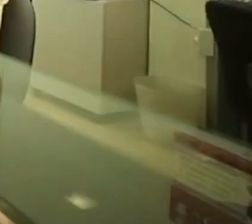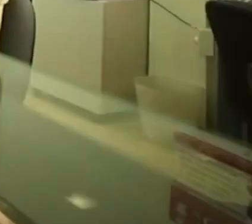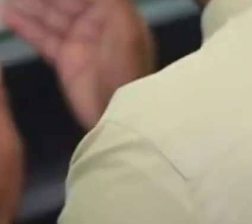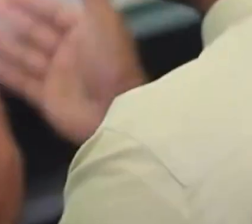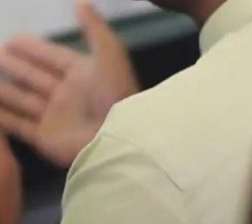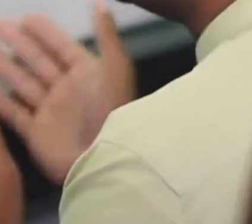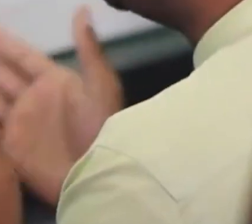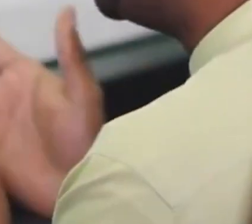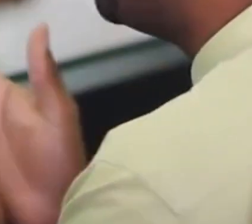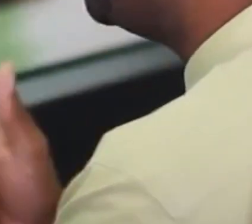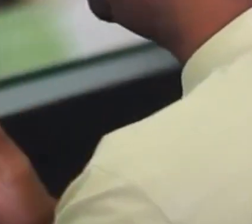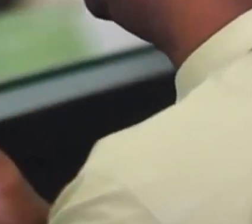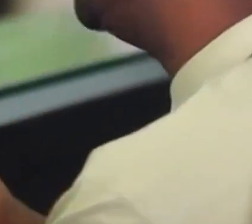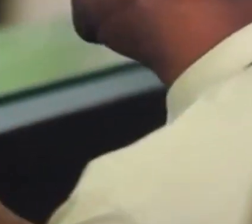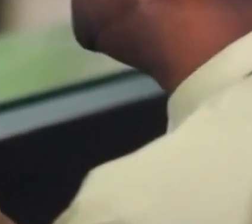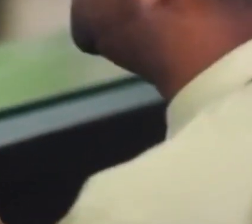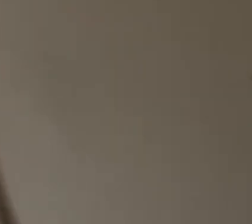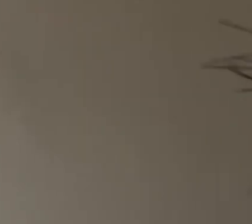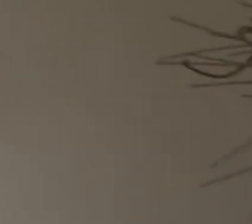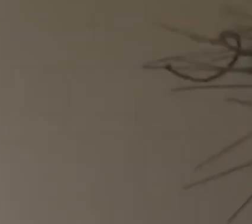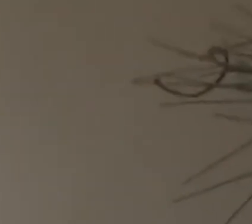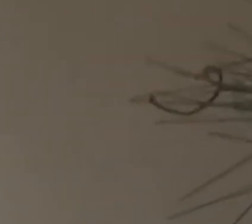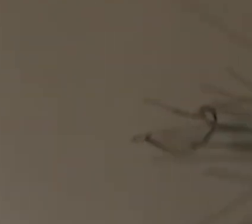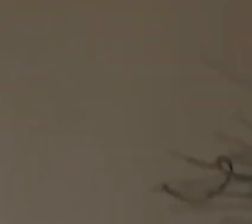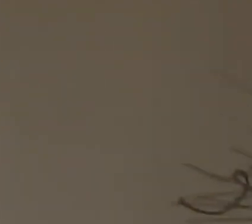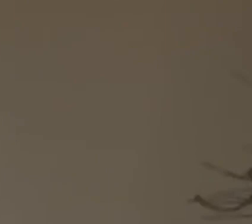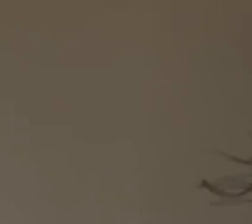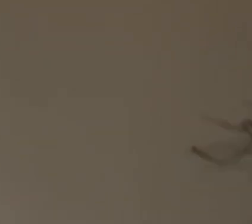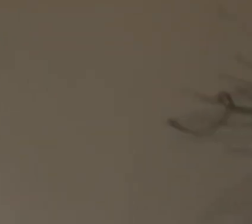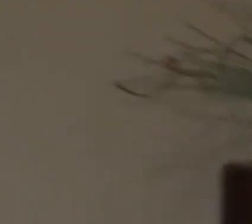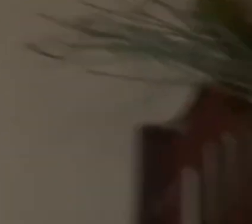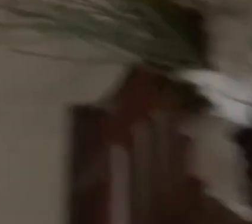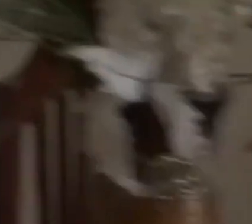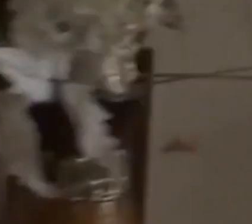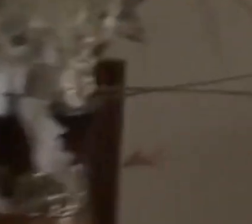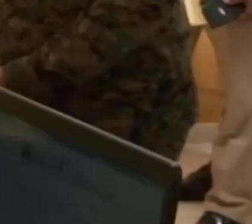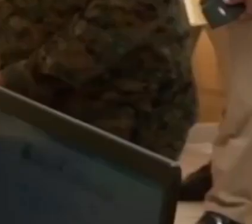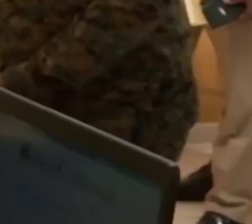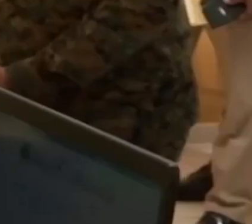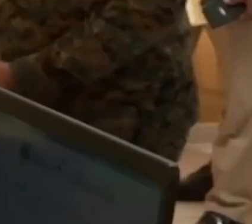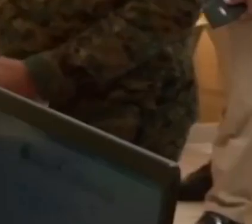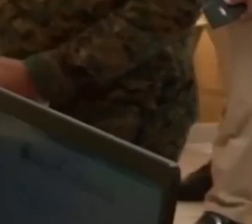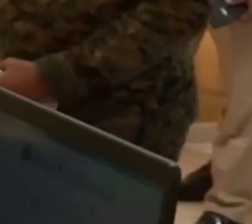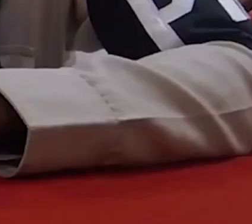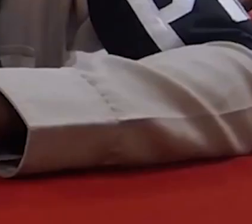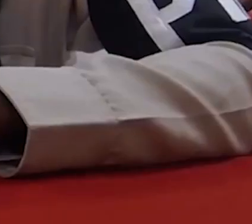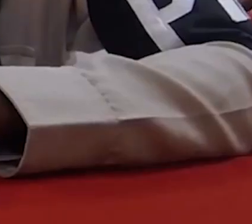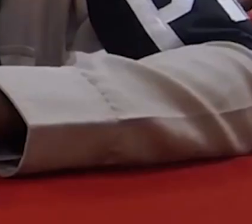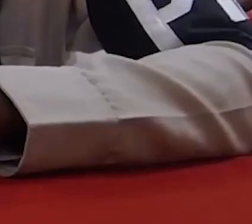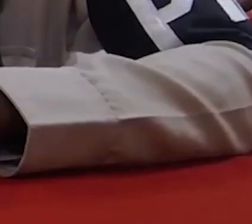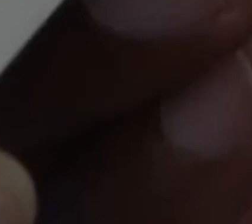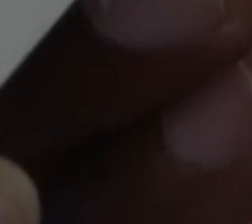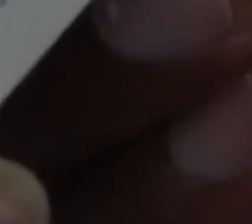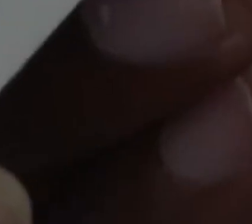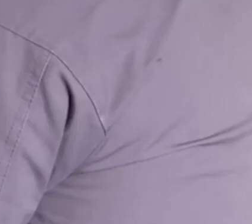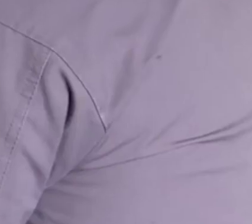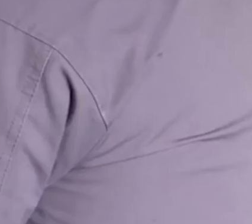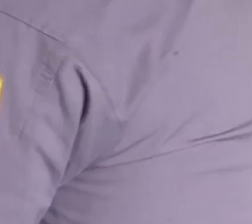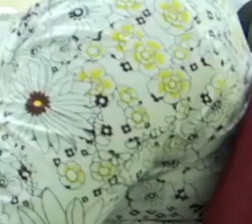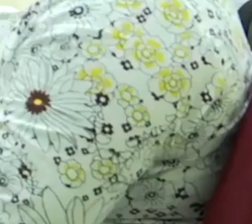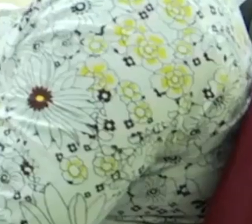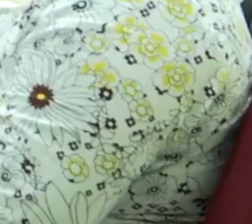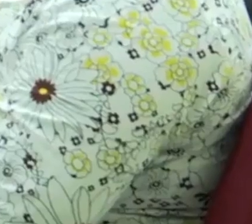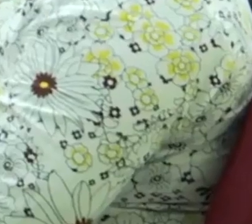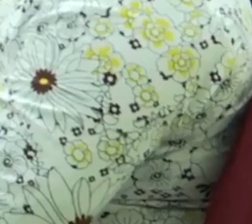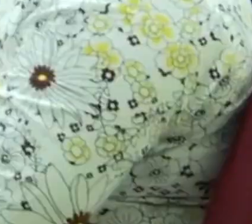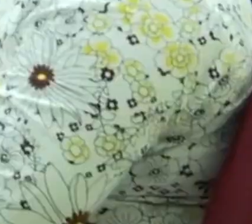Más de 60.000 estudiantes de la UAS, más de 50.000 trabajadoras domésticas, 104.000 militares y sus familiares también